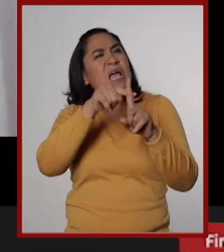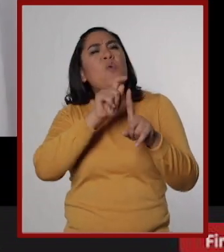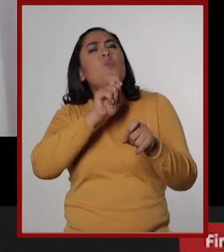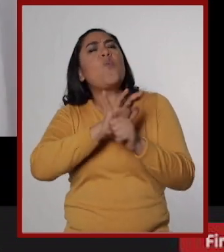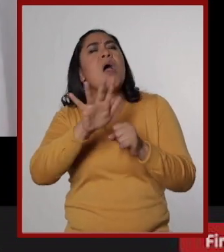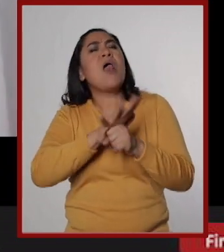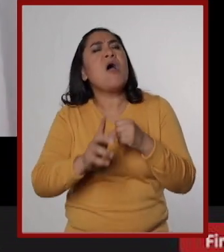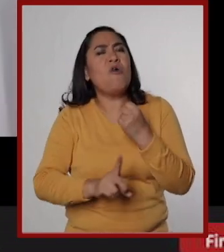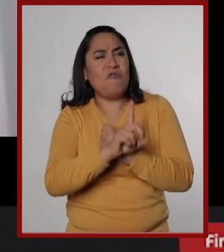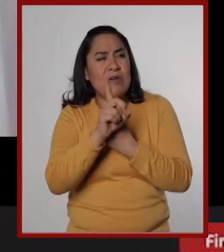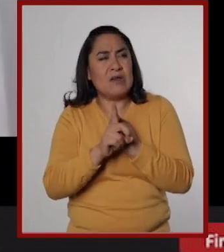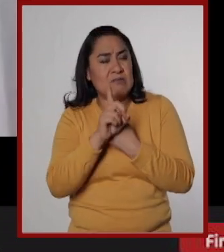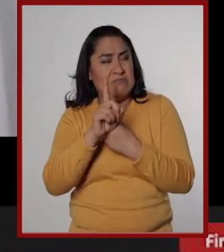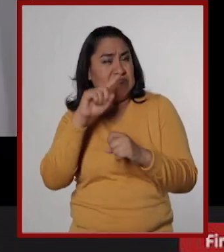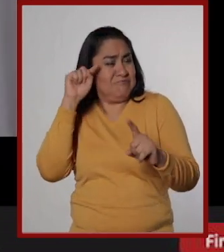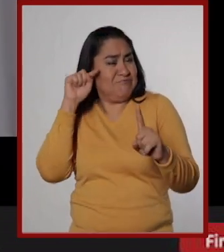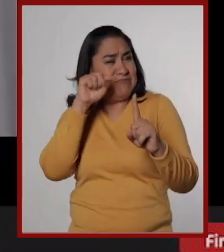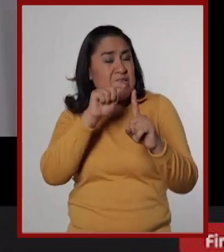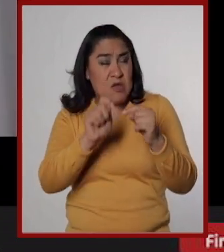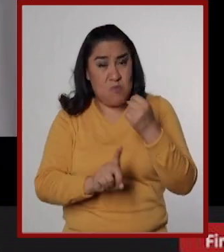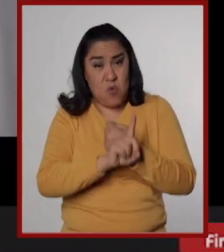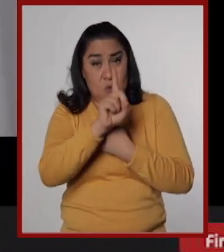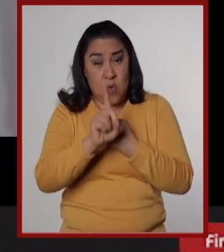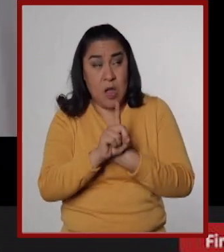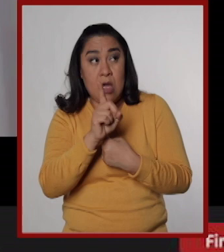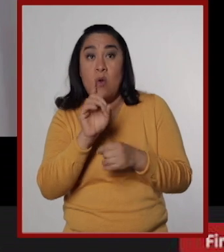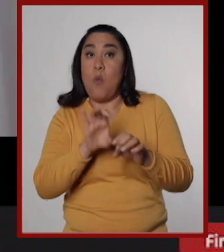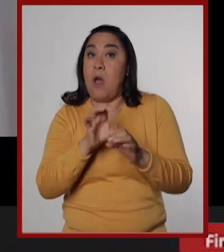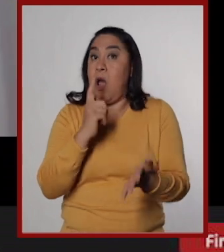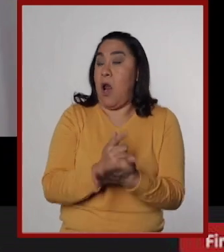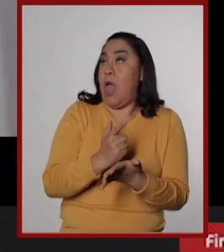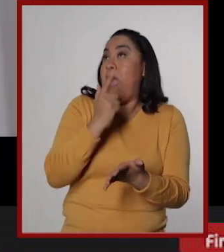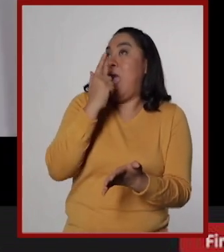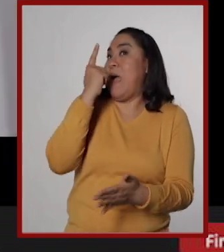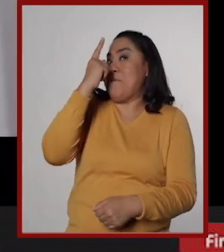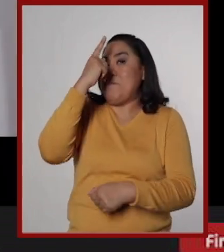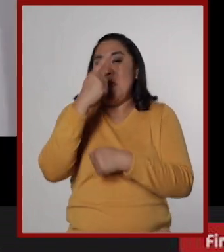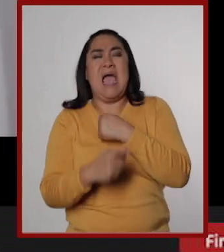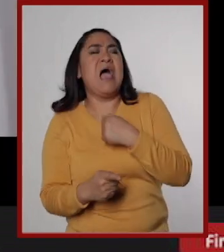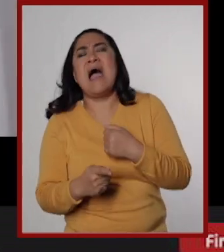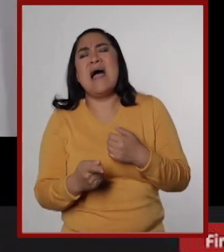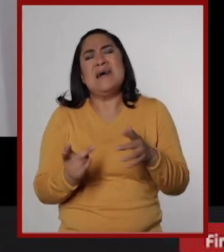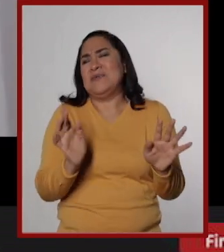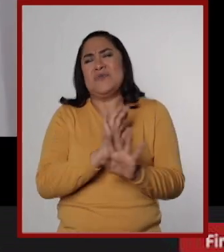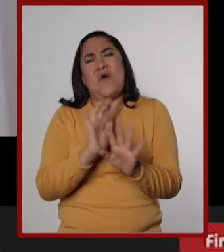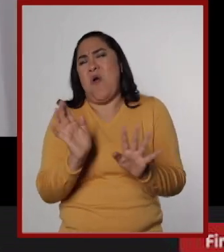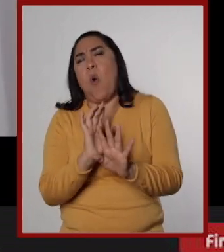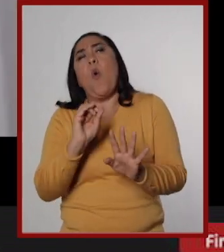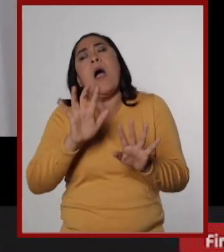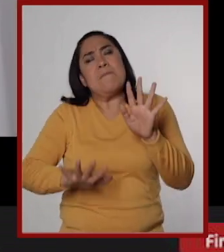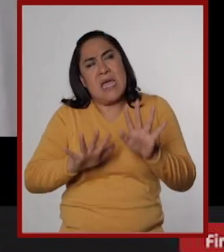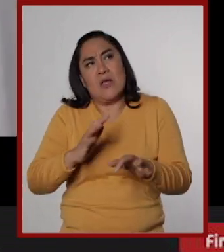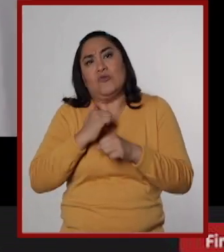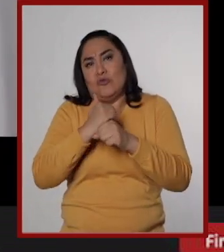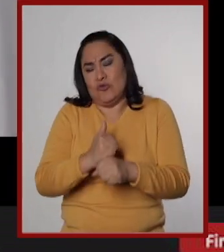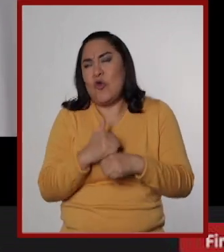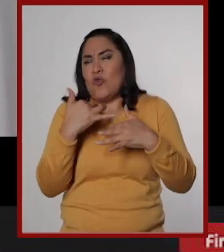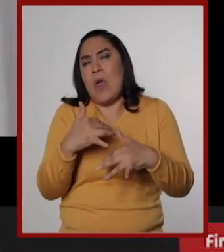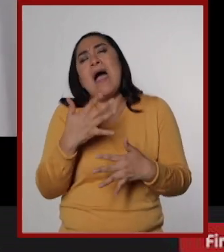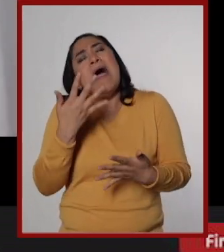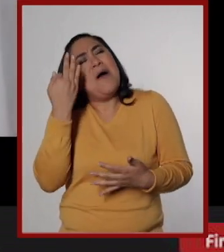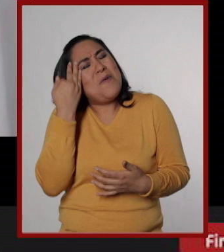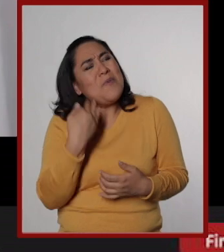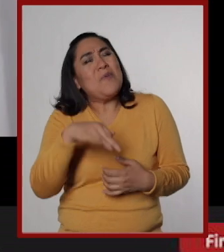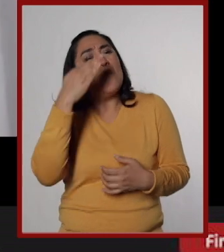conflicto. Conflicto no necesariamente tiene que ser un drama, ni una tragedia, ni una cosa horrible y dolorosa, que sí es a veces,